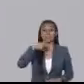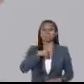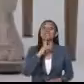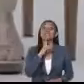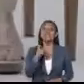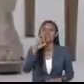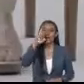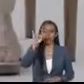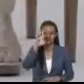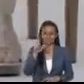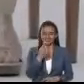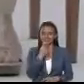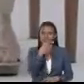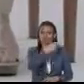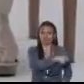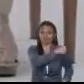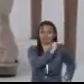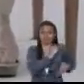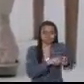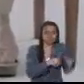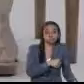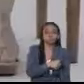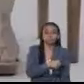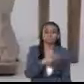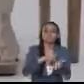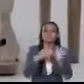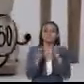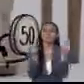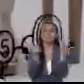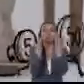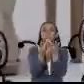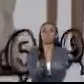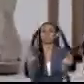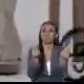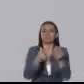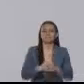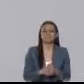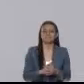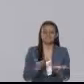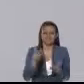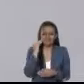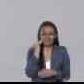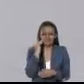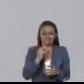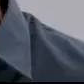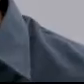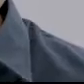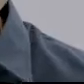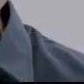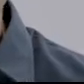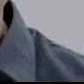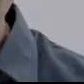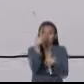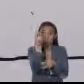Recuerdo que mi tía Rosita decía que si dejaba su cartera en el piso, se le iría todita la plata. Absurdo, ¿no?